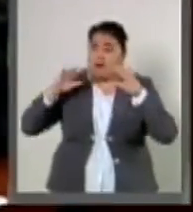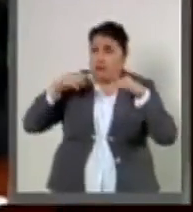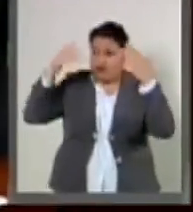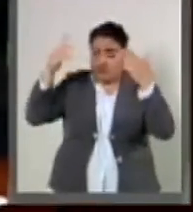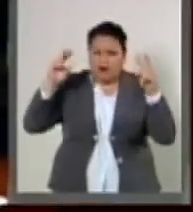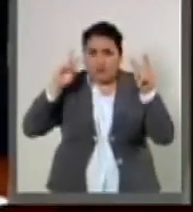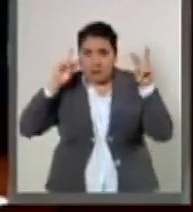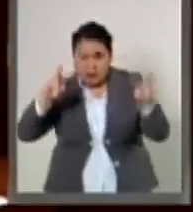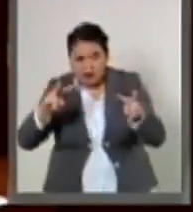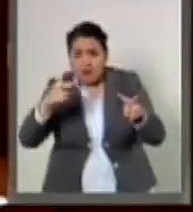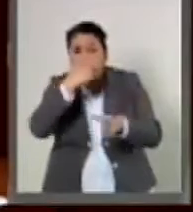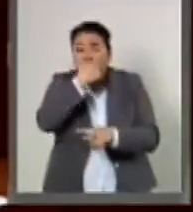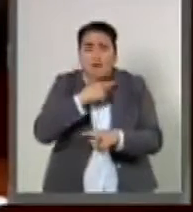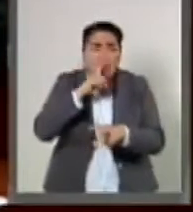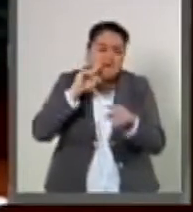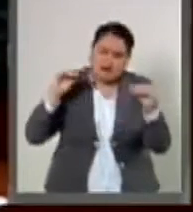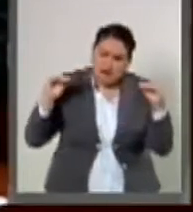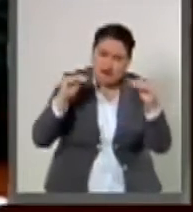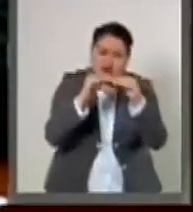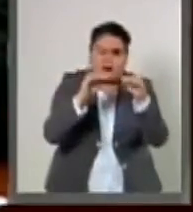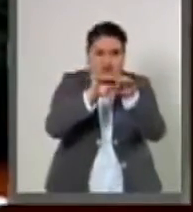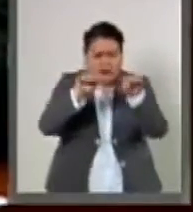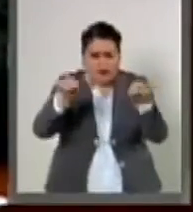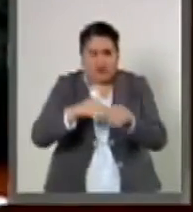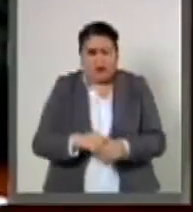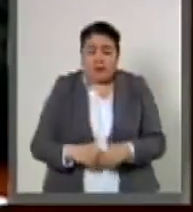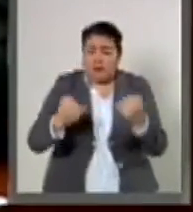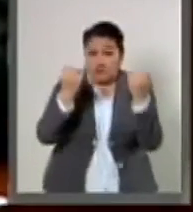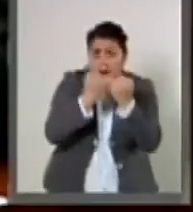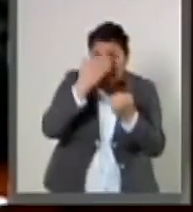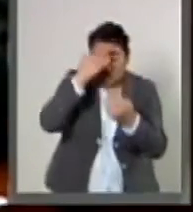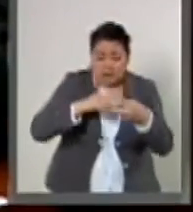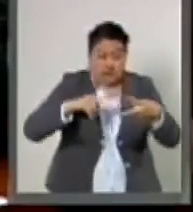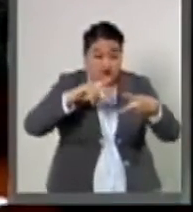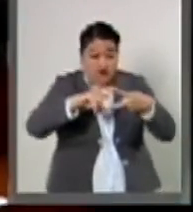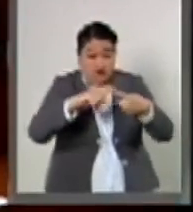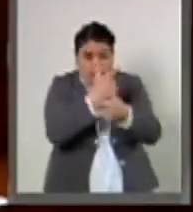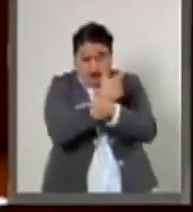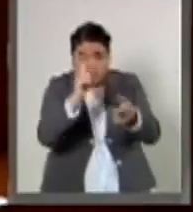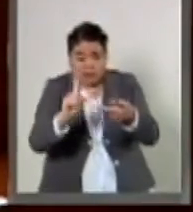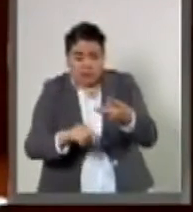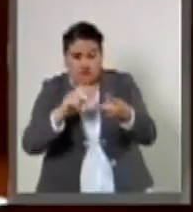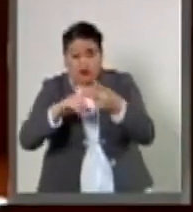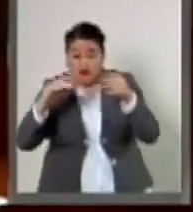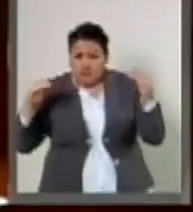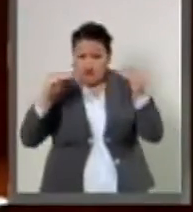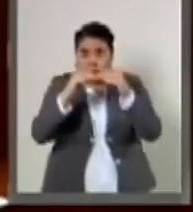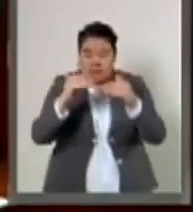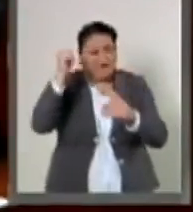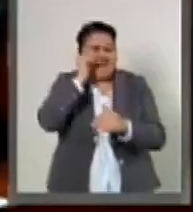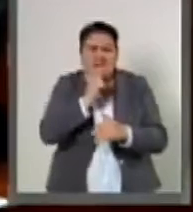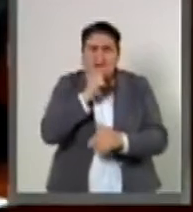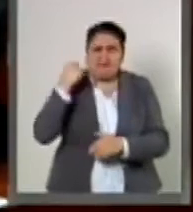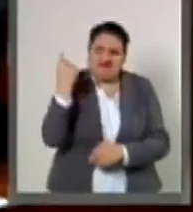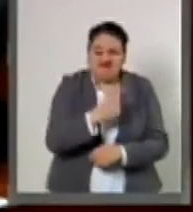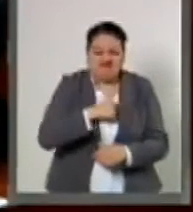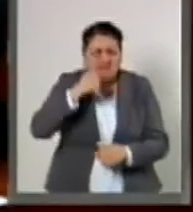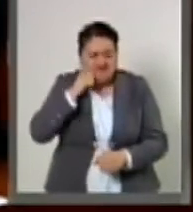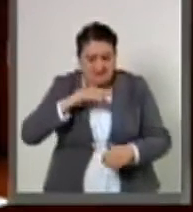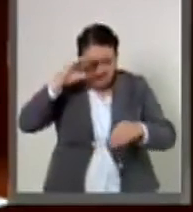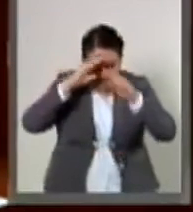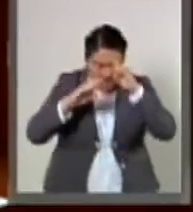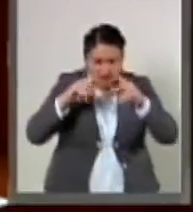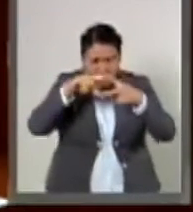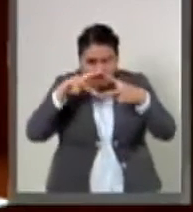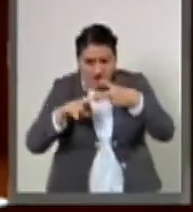en estas ideas, los derechos de libertad e igualdad se han convertido en la base de la discusión y el ejercicio de otros